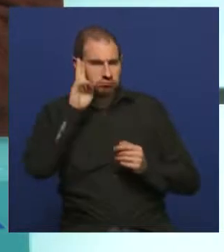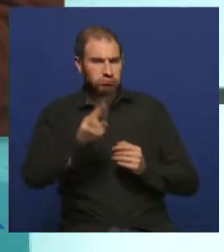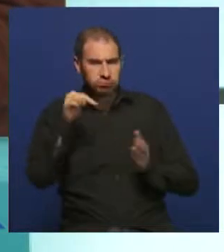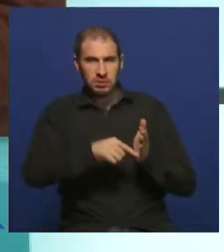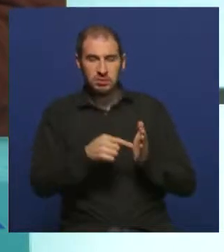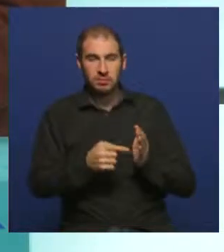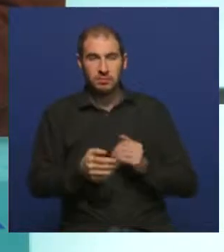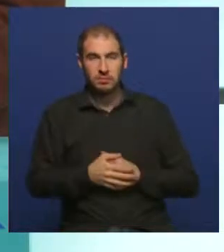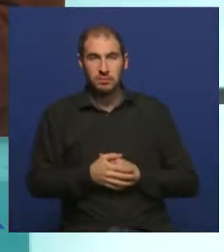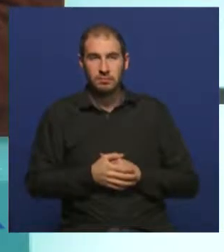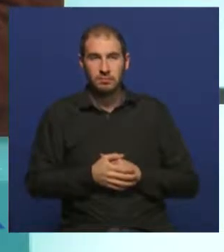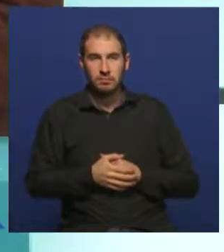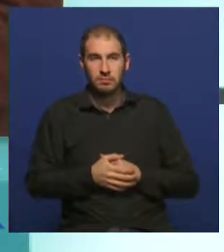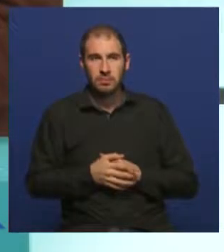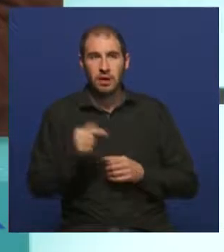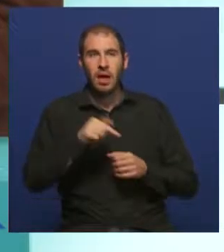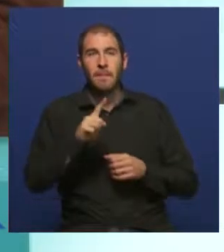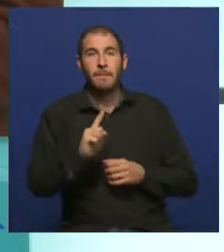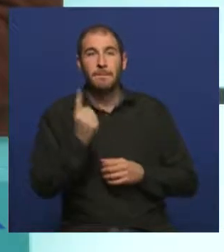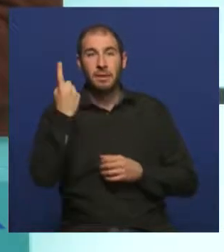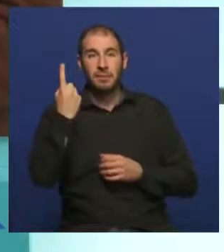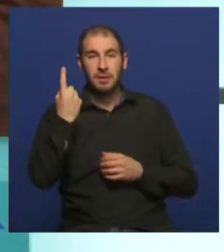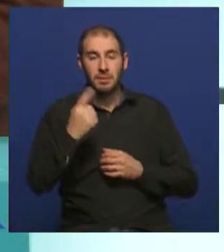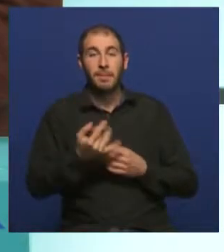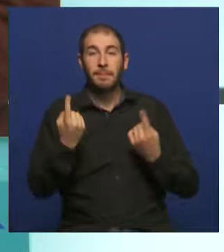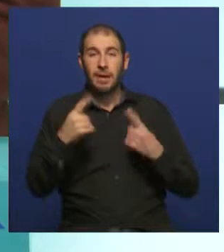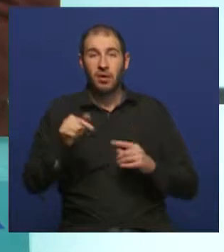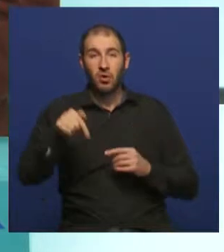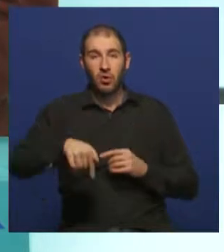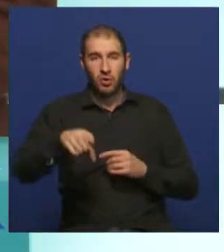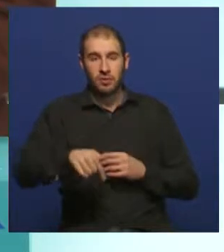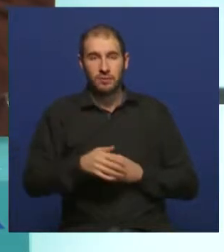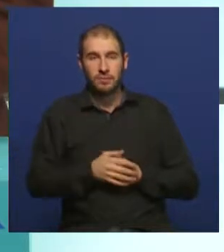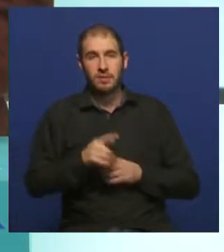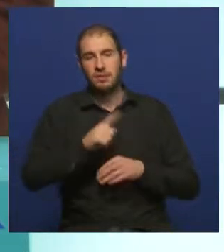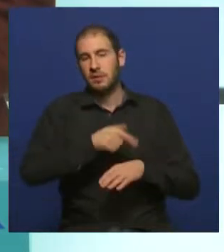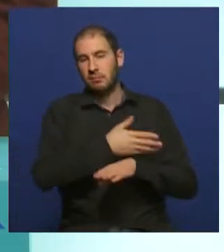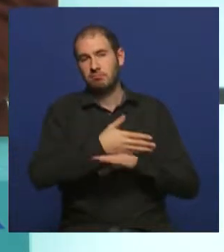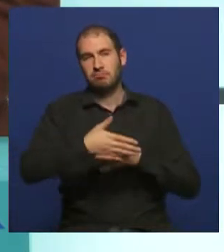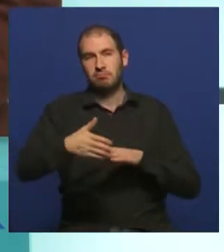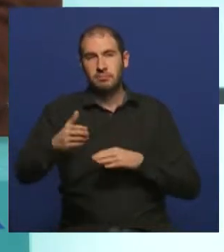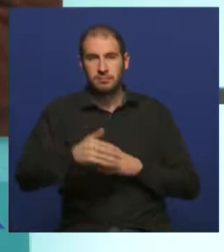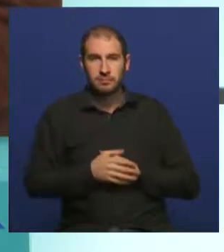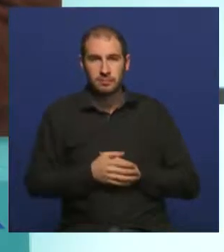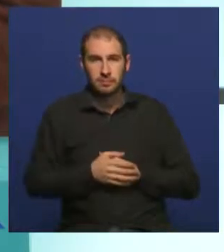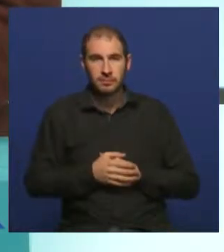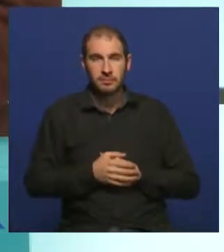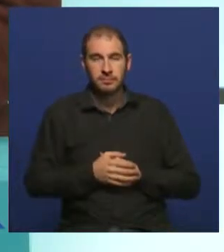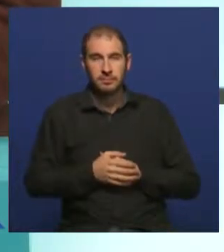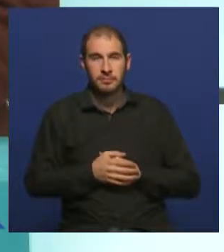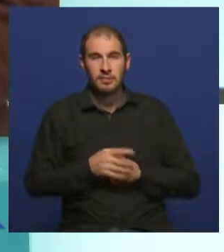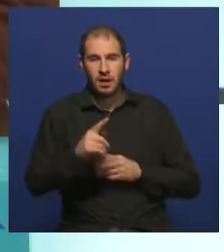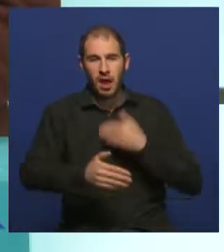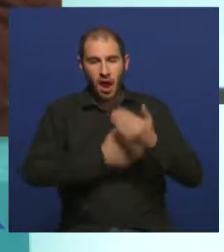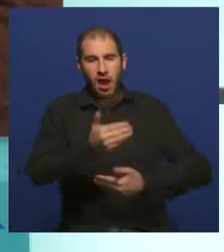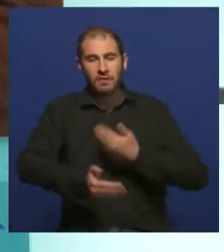sólido. Fue uno de los primeros, pero hoy, con el transcurso de los años, tenemos